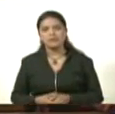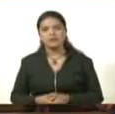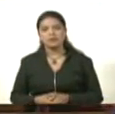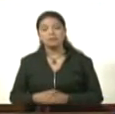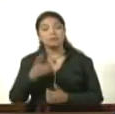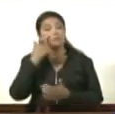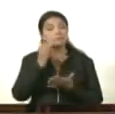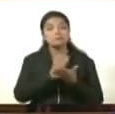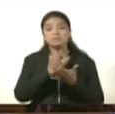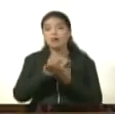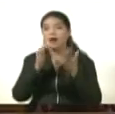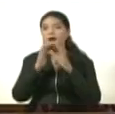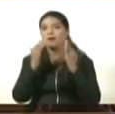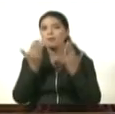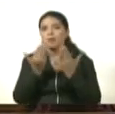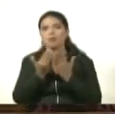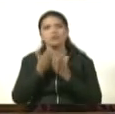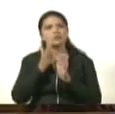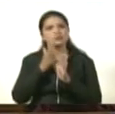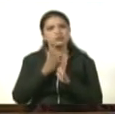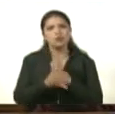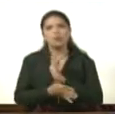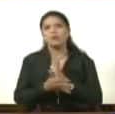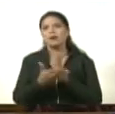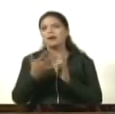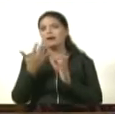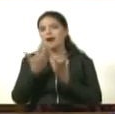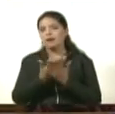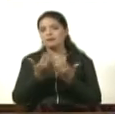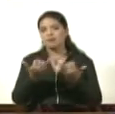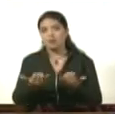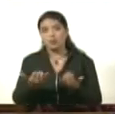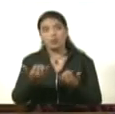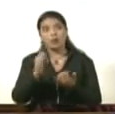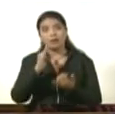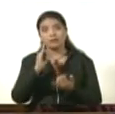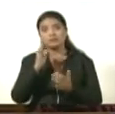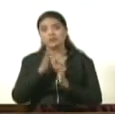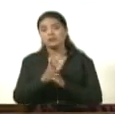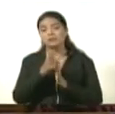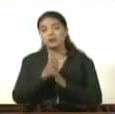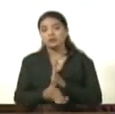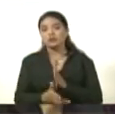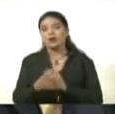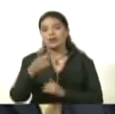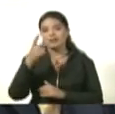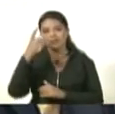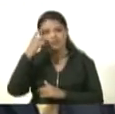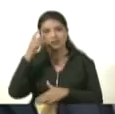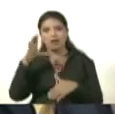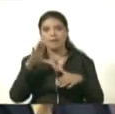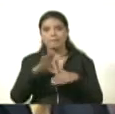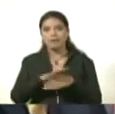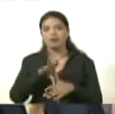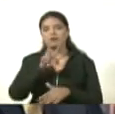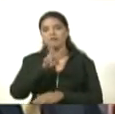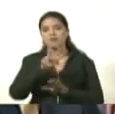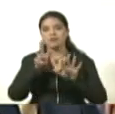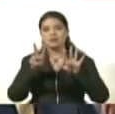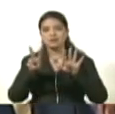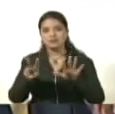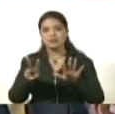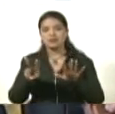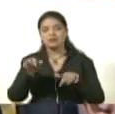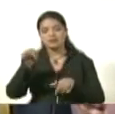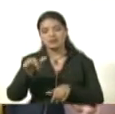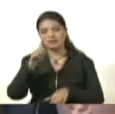mundo, sus representantes que se encuentran el día de hoy, lo que sucedió el día martes 27 del